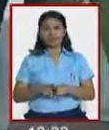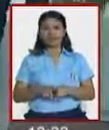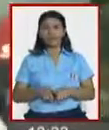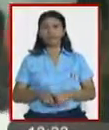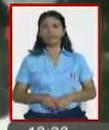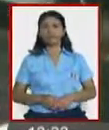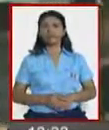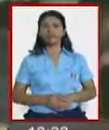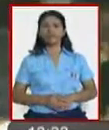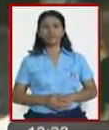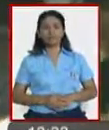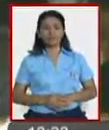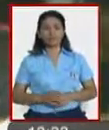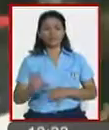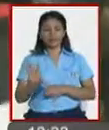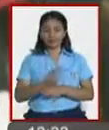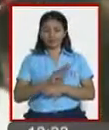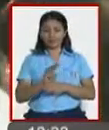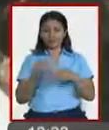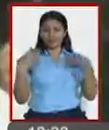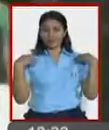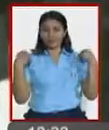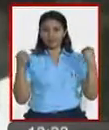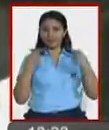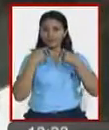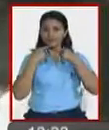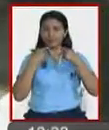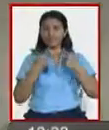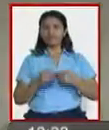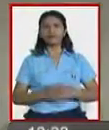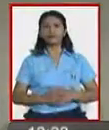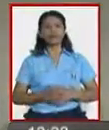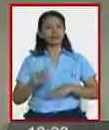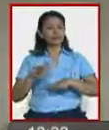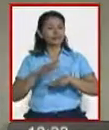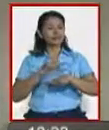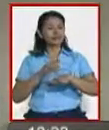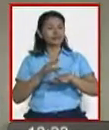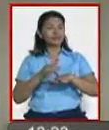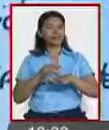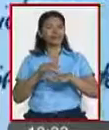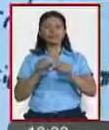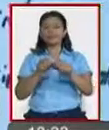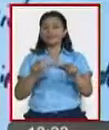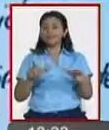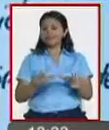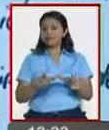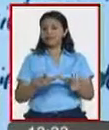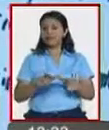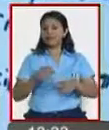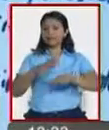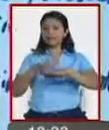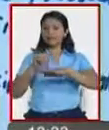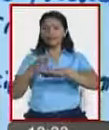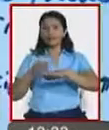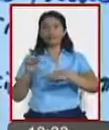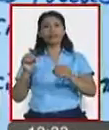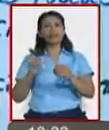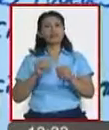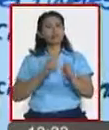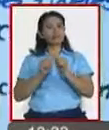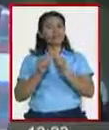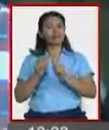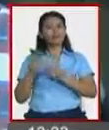que el Ministerio de Salud pueda declarar vacante los cargos y se pueda convocar a un concurso